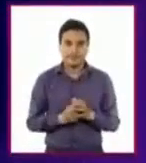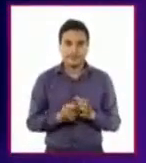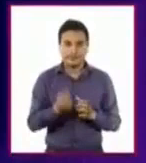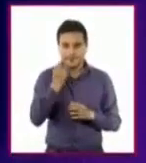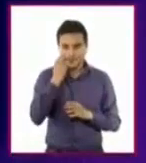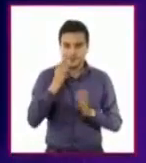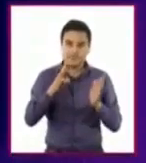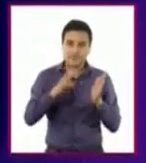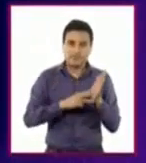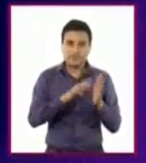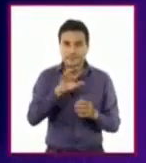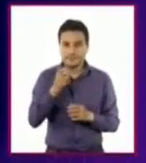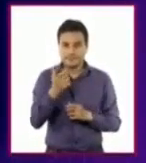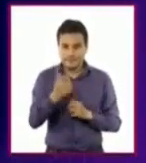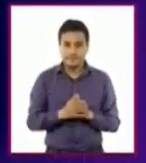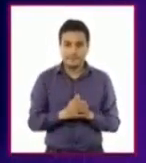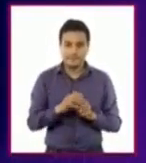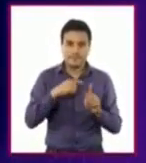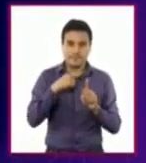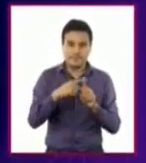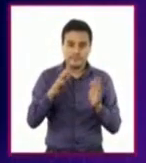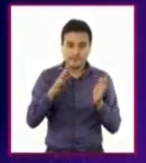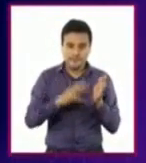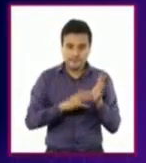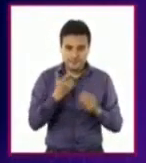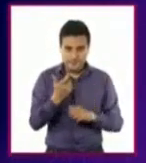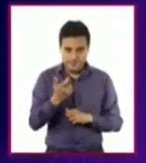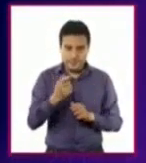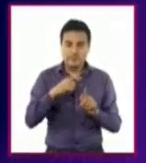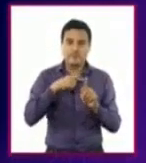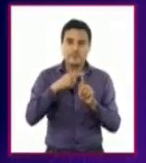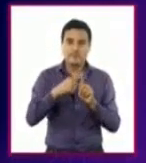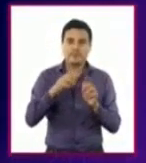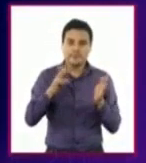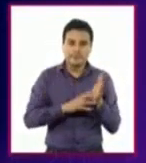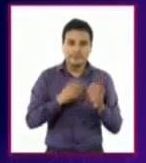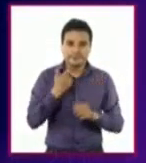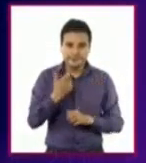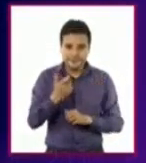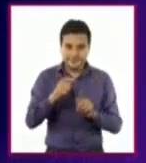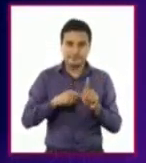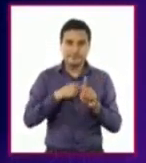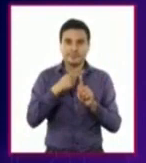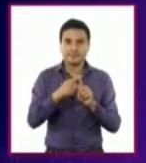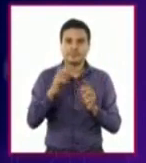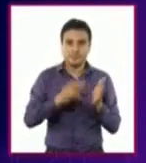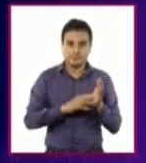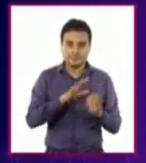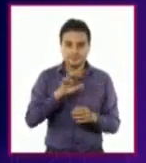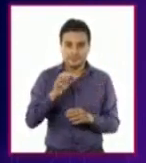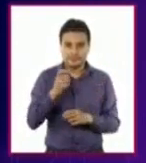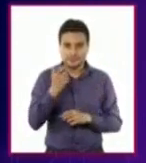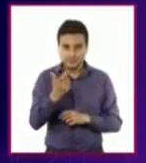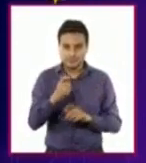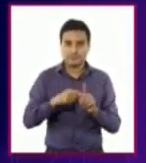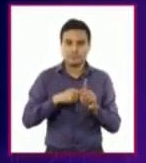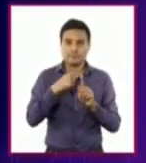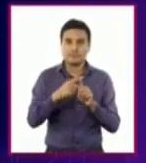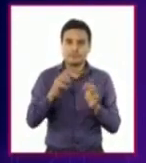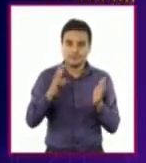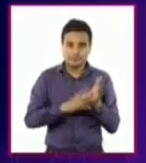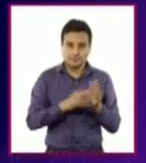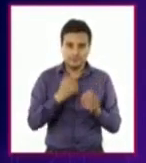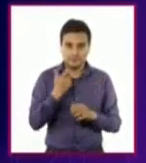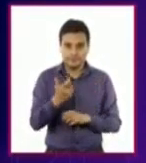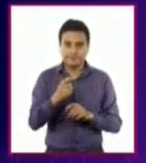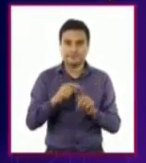3500 pesos más 5 mil pesos más 4 mil pesos más 4 mil 500 pesos más 4